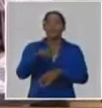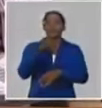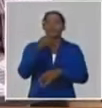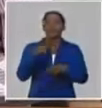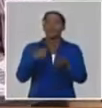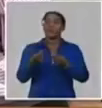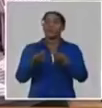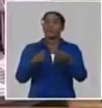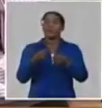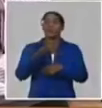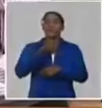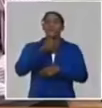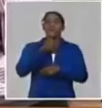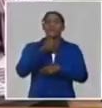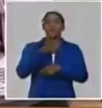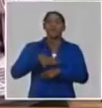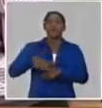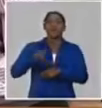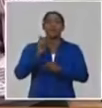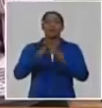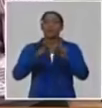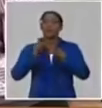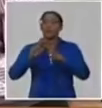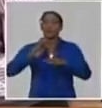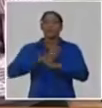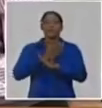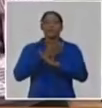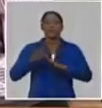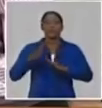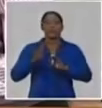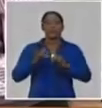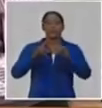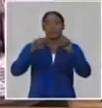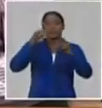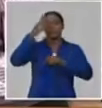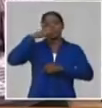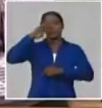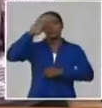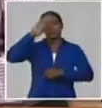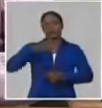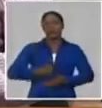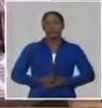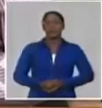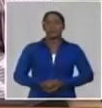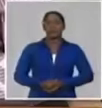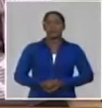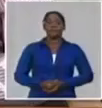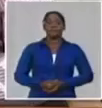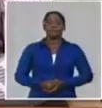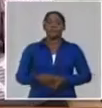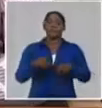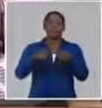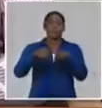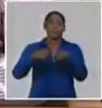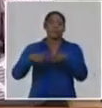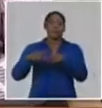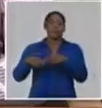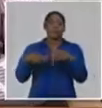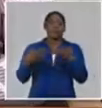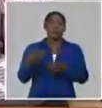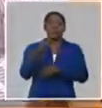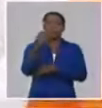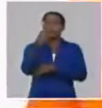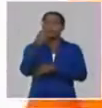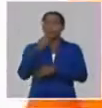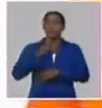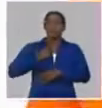de actividades que se van a desarrollar en el país. Bueno, las familias de productos a comercializar van a ser alimentos,